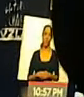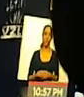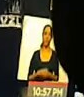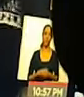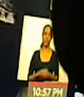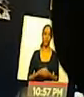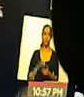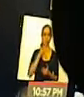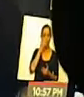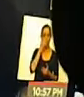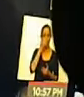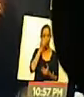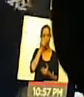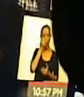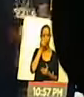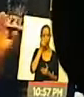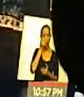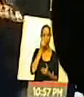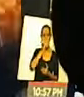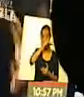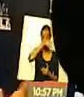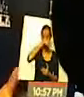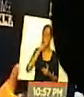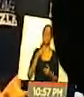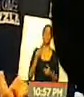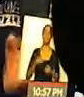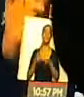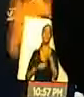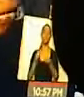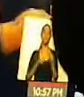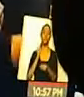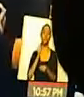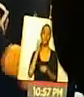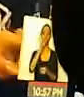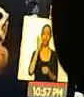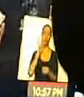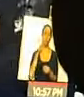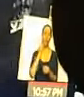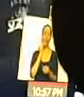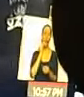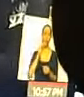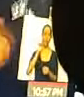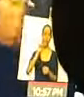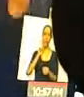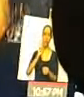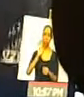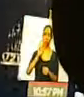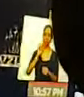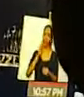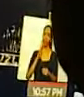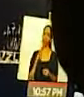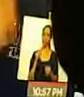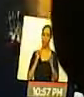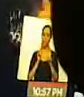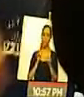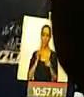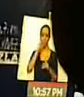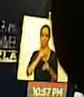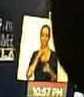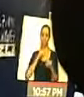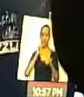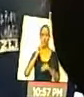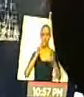Porque además a los que les pusieron a hacer la tarea sucia fueron a puros chamitos de la UCAP, que tienen la misma edad de uno, 36 años, 37